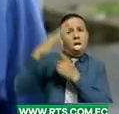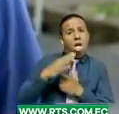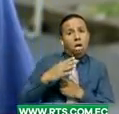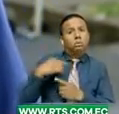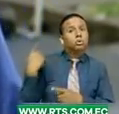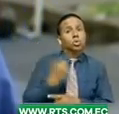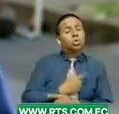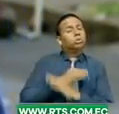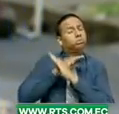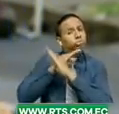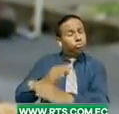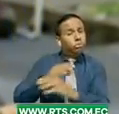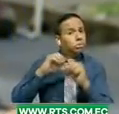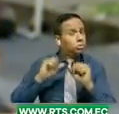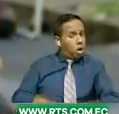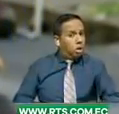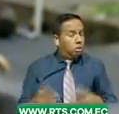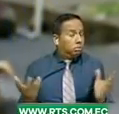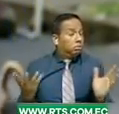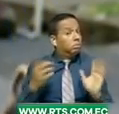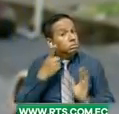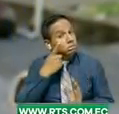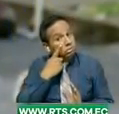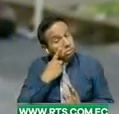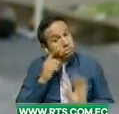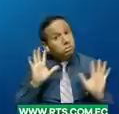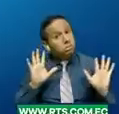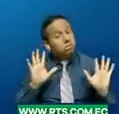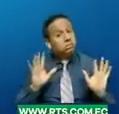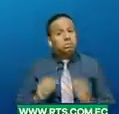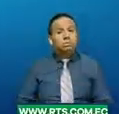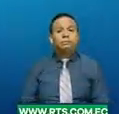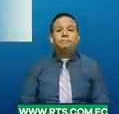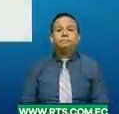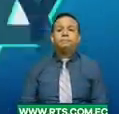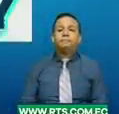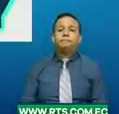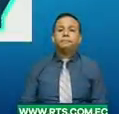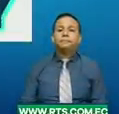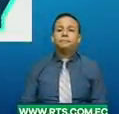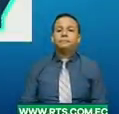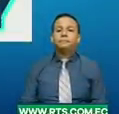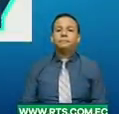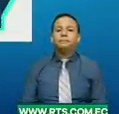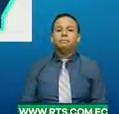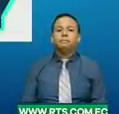situación, depende a lo que la gente ya reaccione y se defienda.